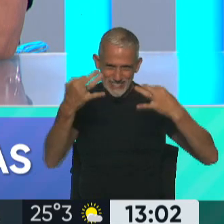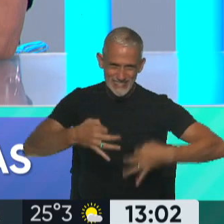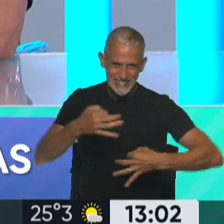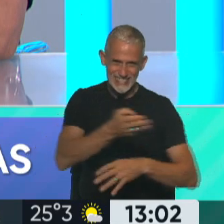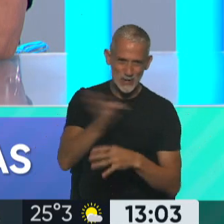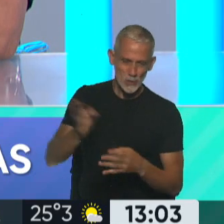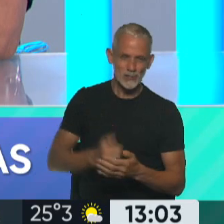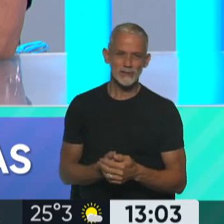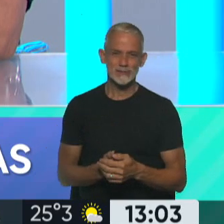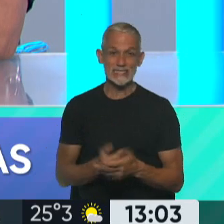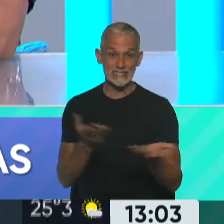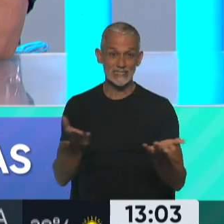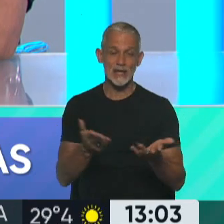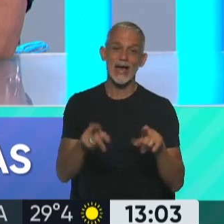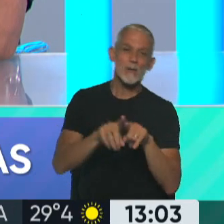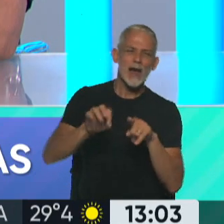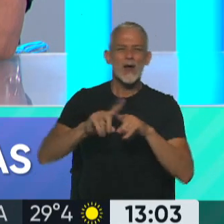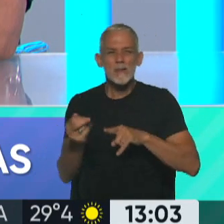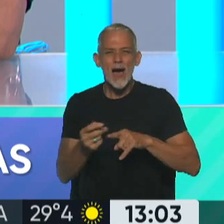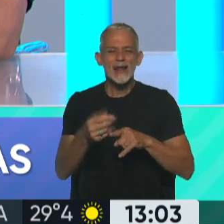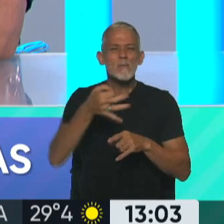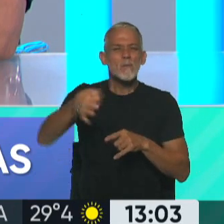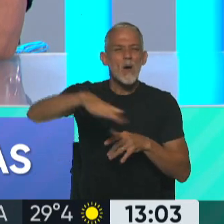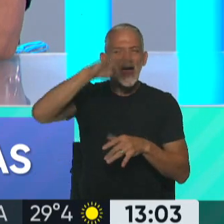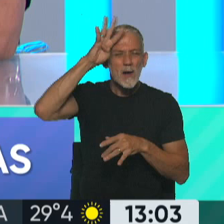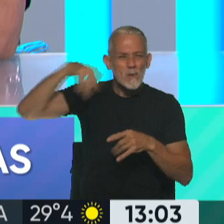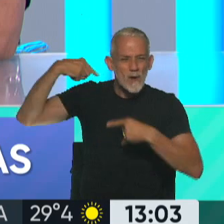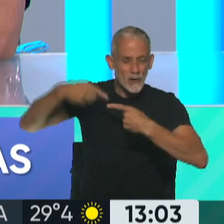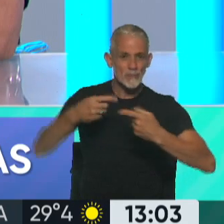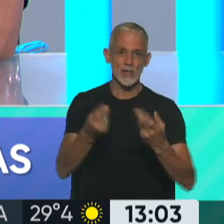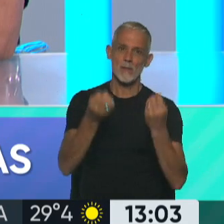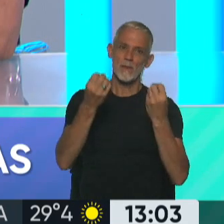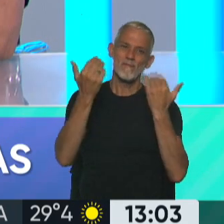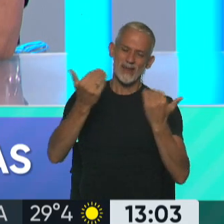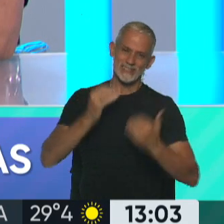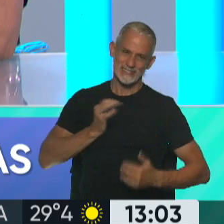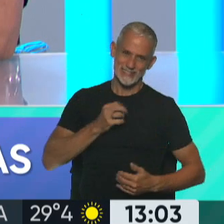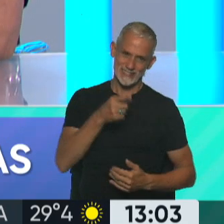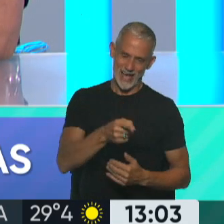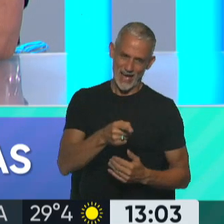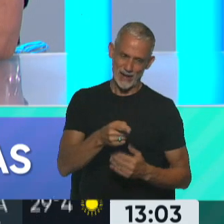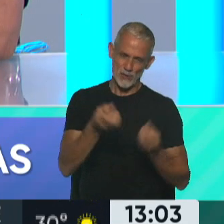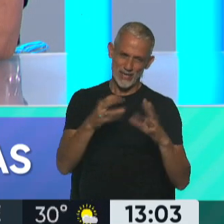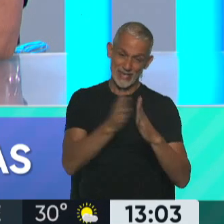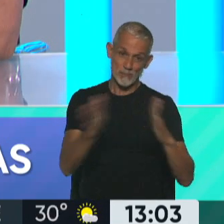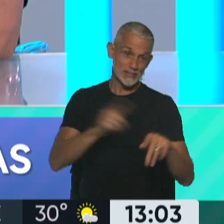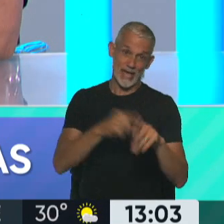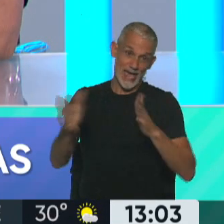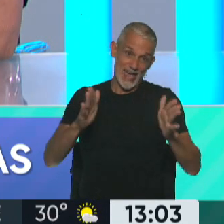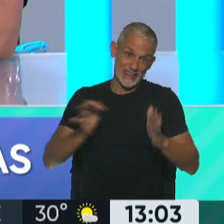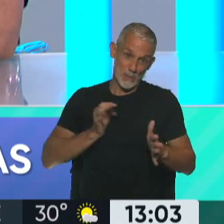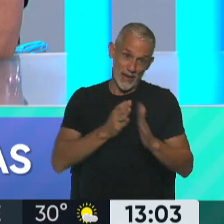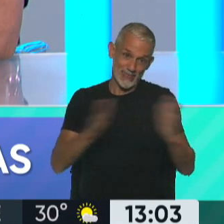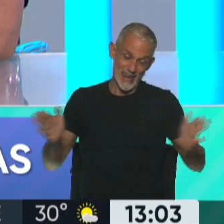televisión pública de Argentina, hermanos y hermanas de pueblos indígenas, también buen comienzo de esta nueva etapa del